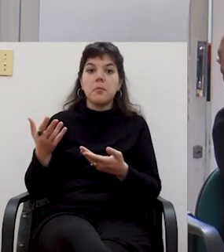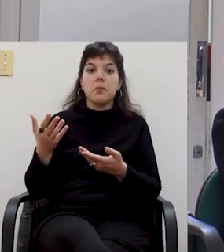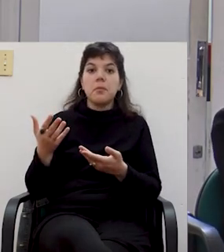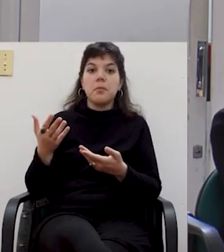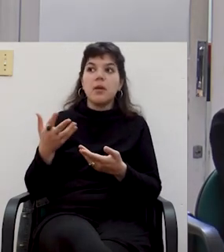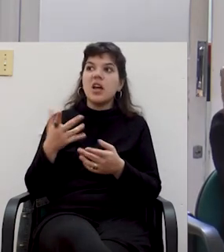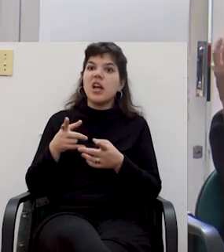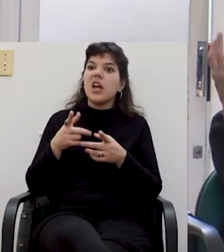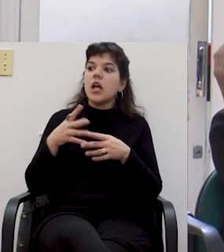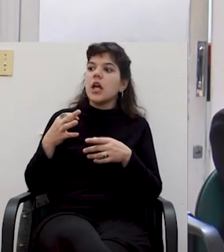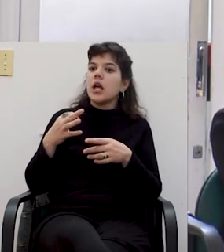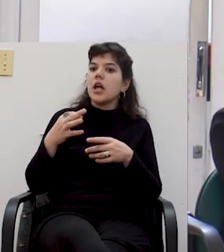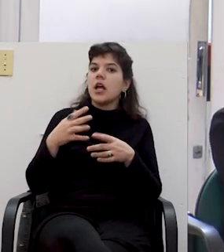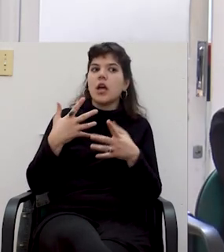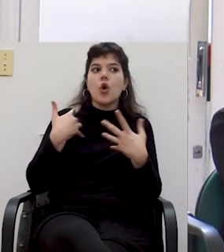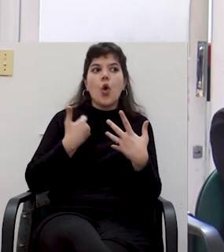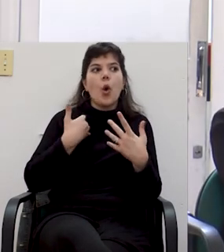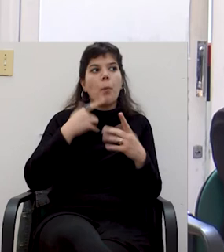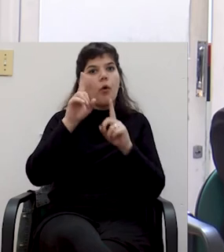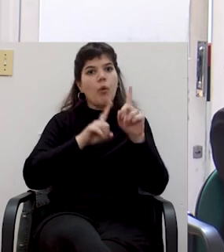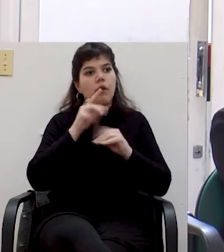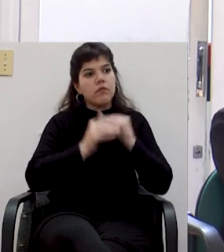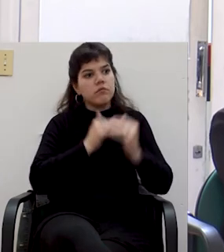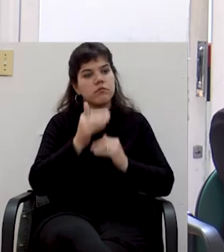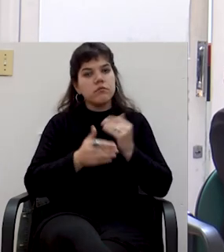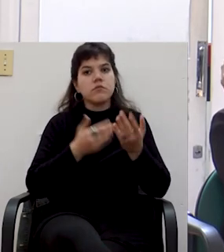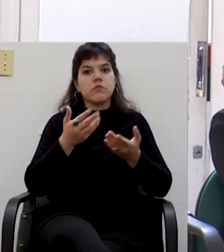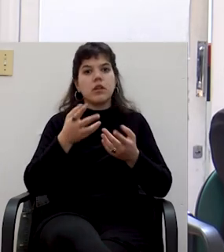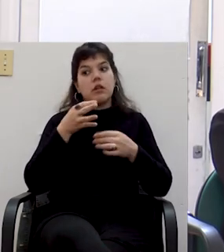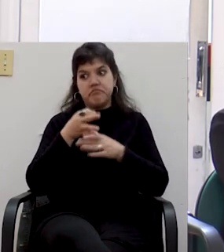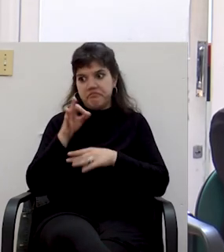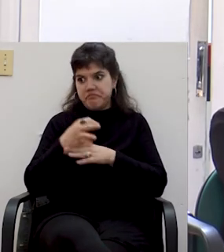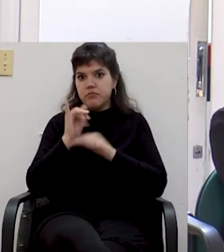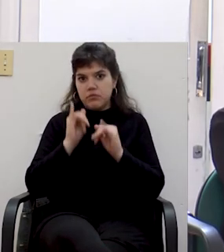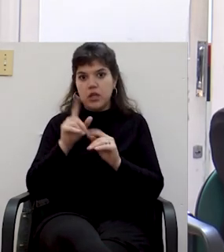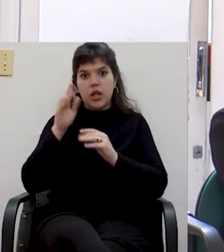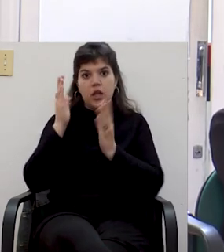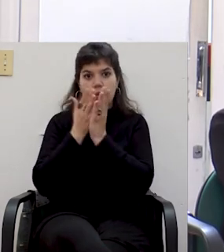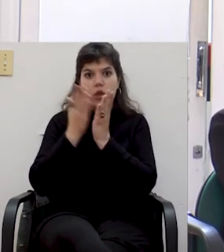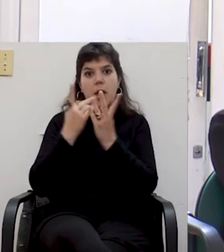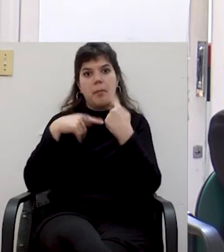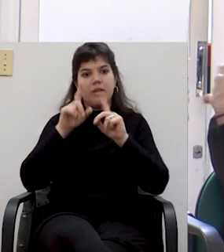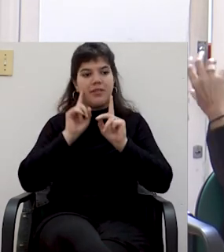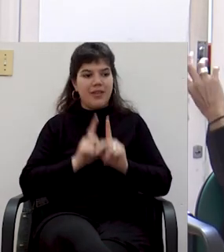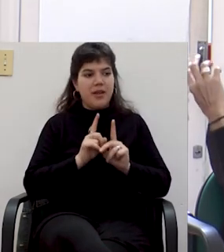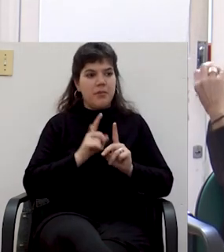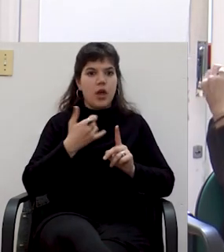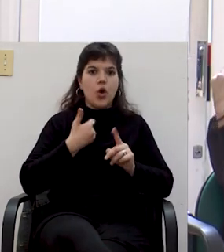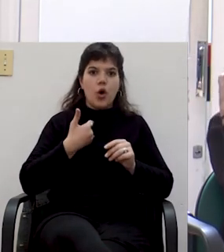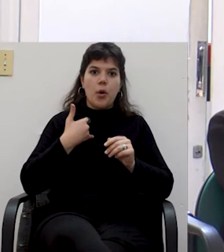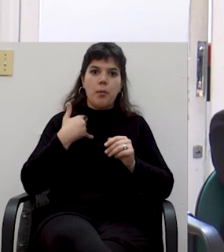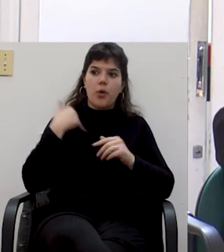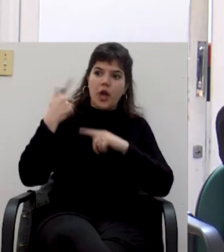que vive la universidad, vive de brindar la enseñanza de estudiantes, pero también, por supuesto, de la generación